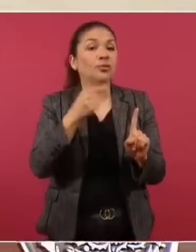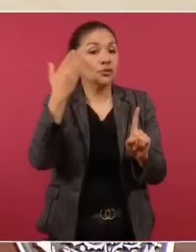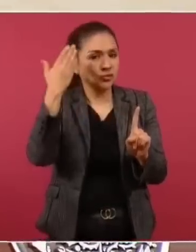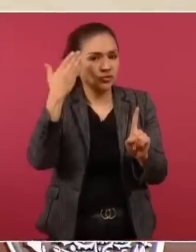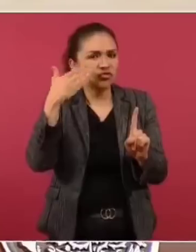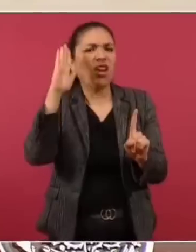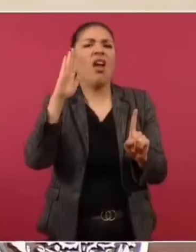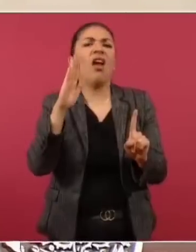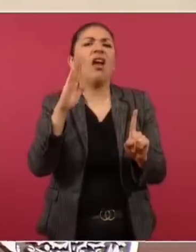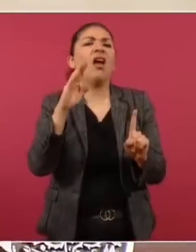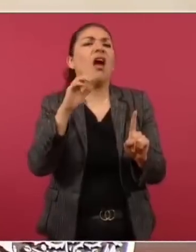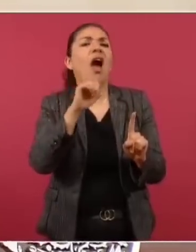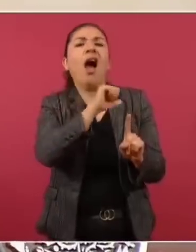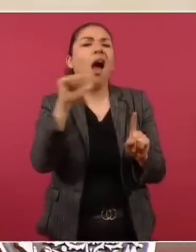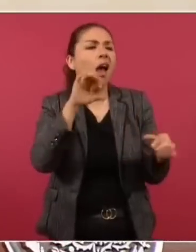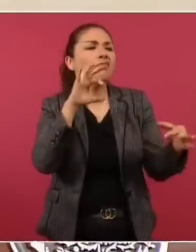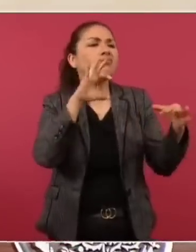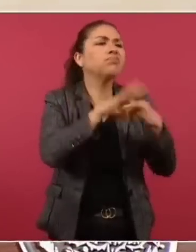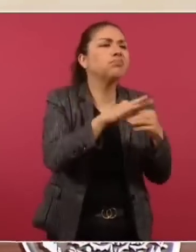muchas obras,